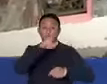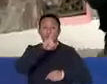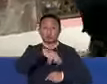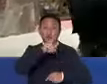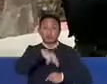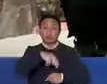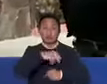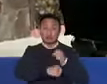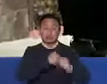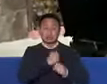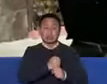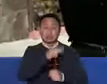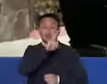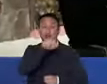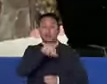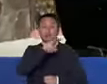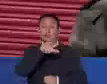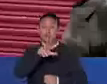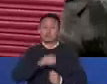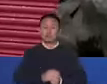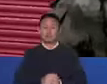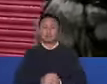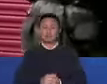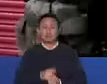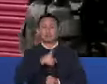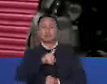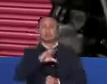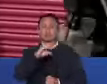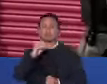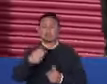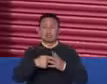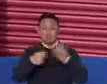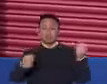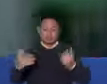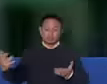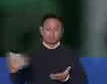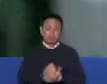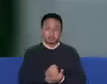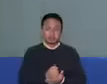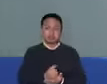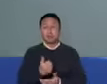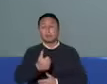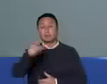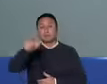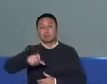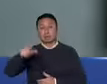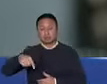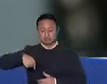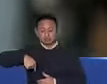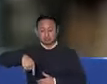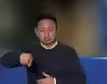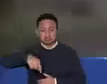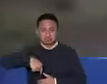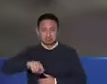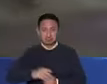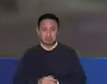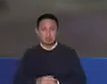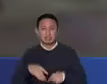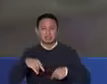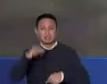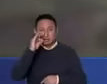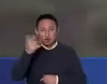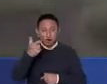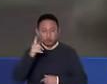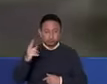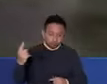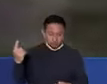del 2023, la policía ha retirado más de 100 armas blancas, la mayoría en poder de quienes caminan sin rumbo, bajo efectos de